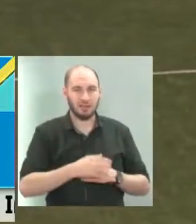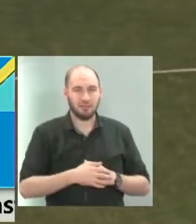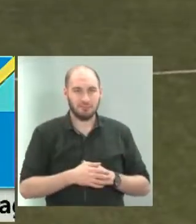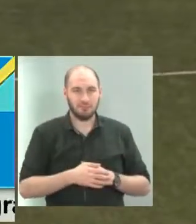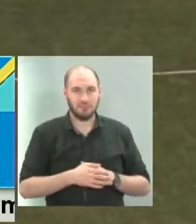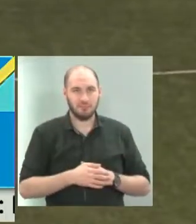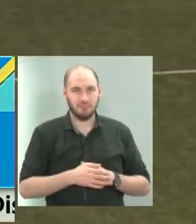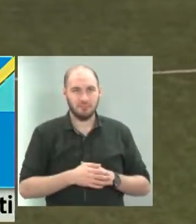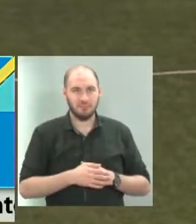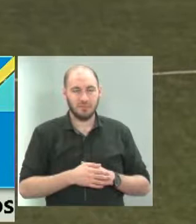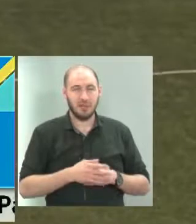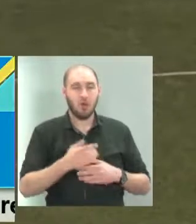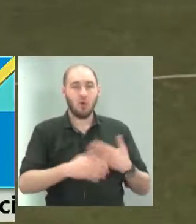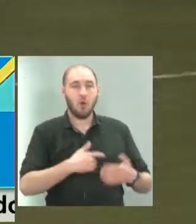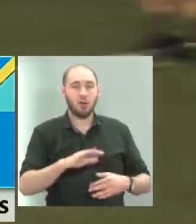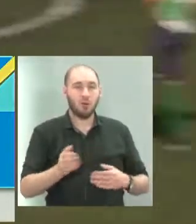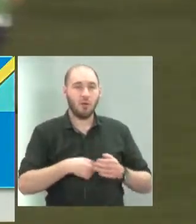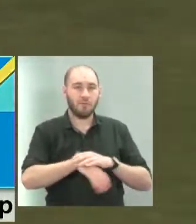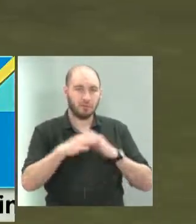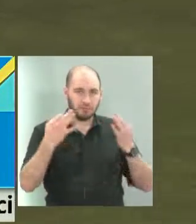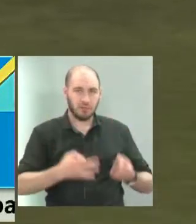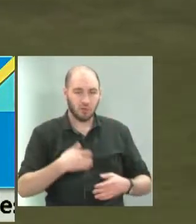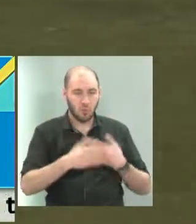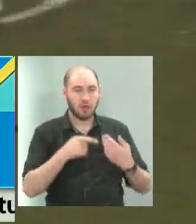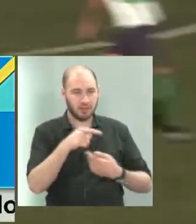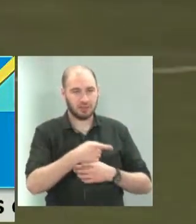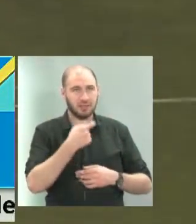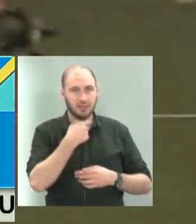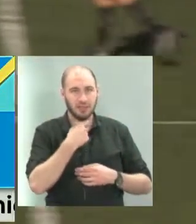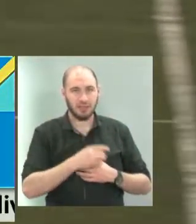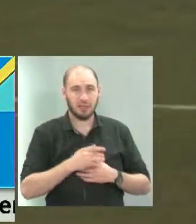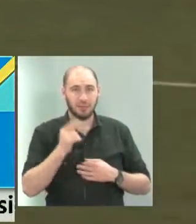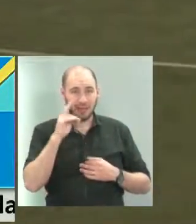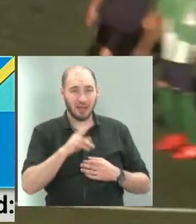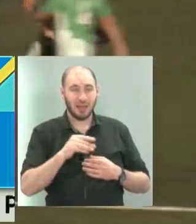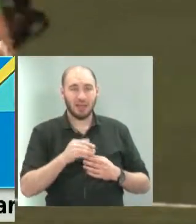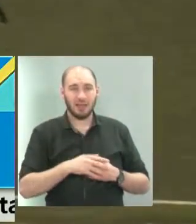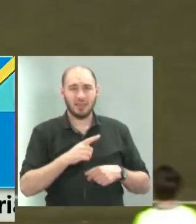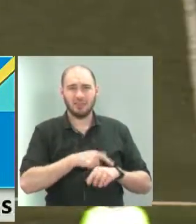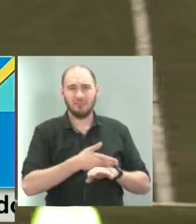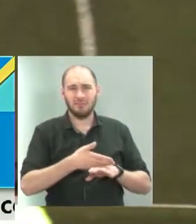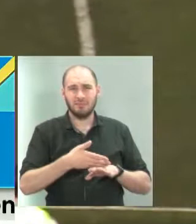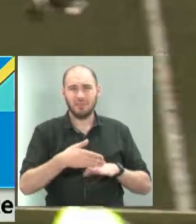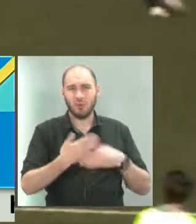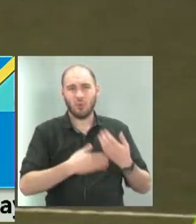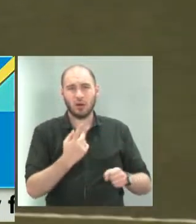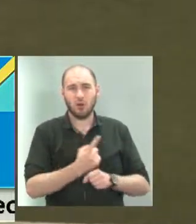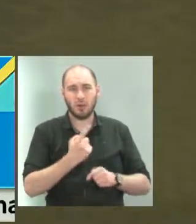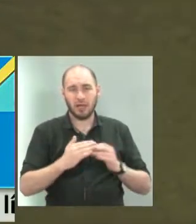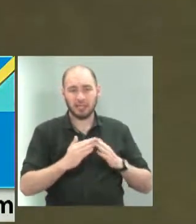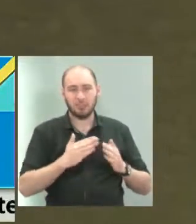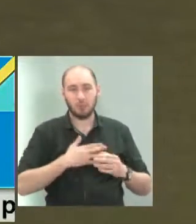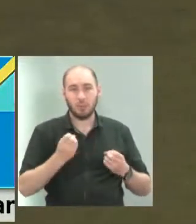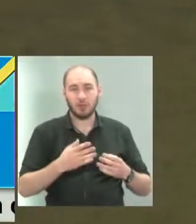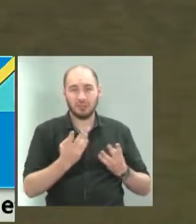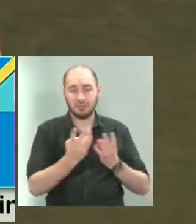me hubiera... Pero todos los jugadores de fútbol buenos, de verdad, quieren jugar ahí. Y vos fíjate que estuvieron no sé cuánto tiempo sin poder jugar como locales porque no